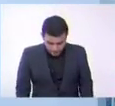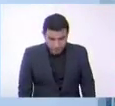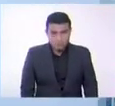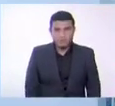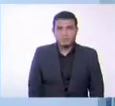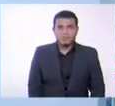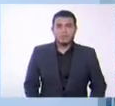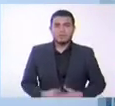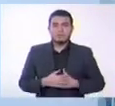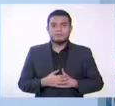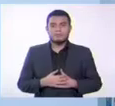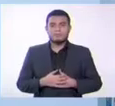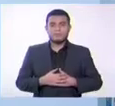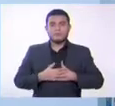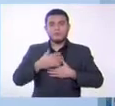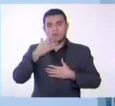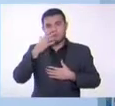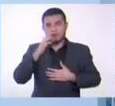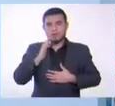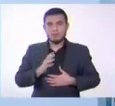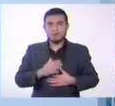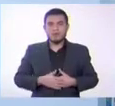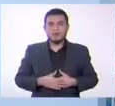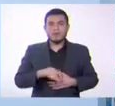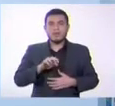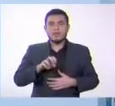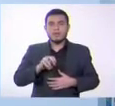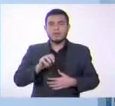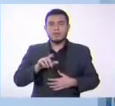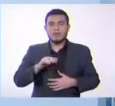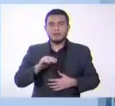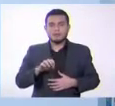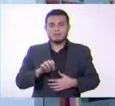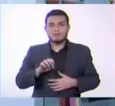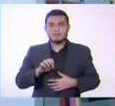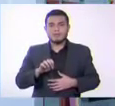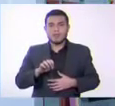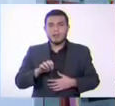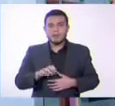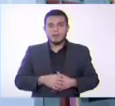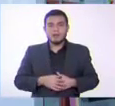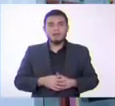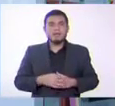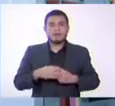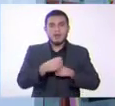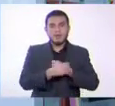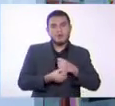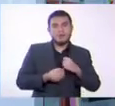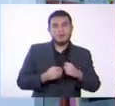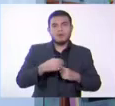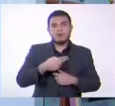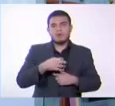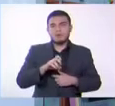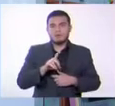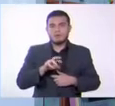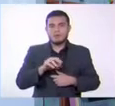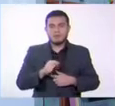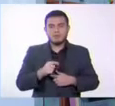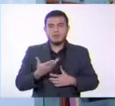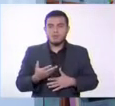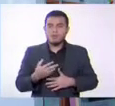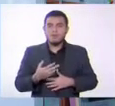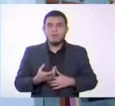si formamos, por ejemplo, el enlace entre la molécula de hidrógeno, es un enlace